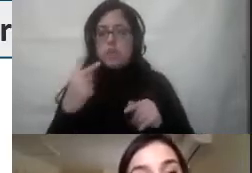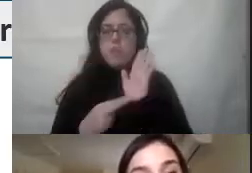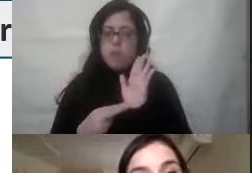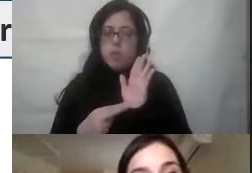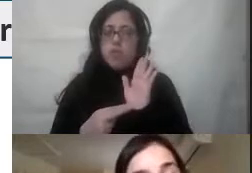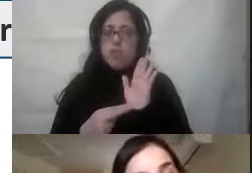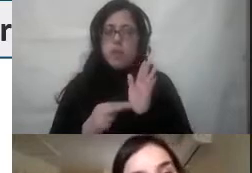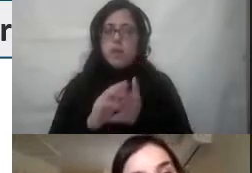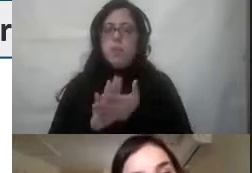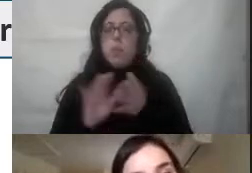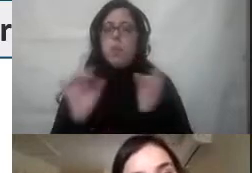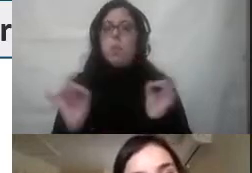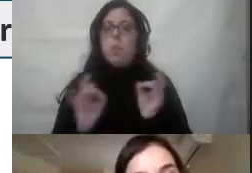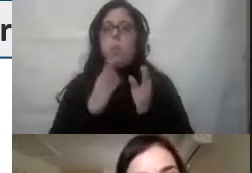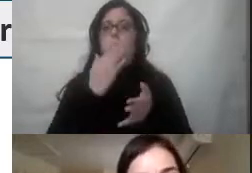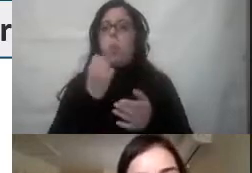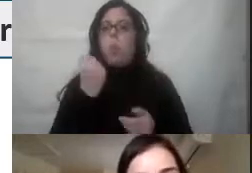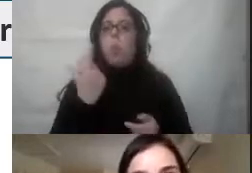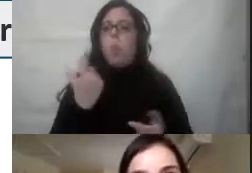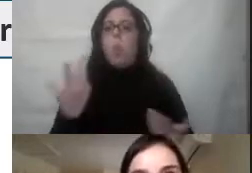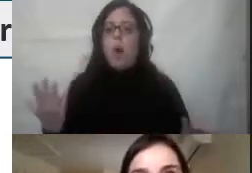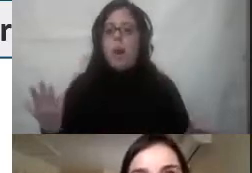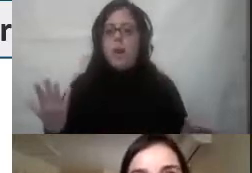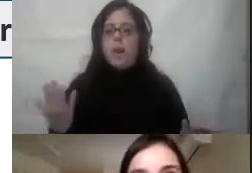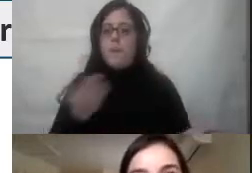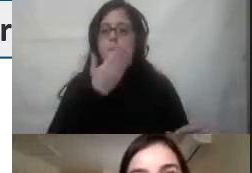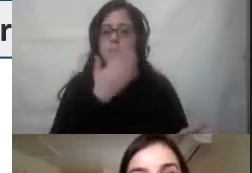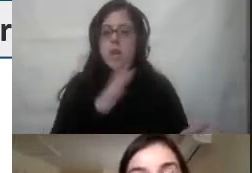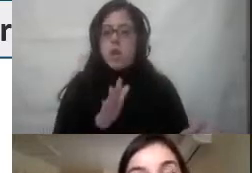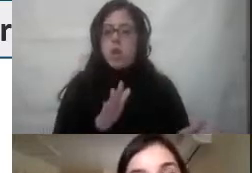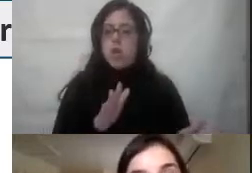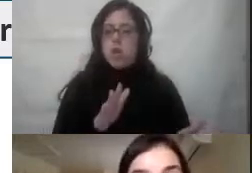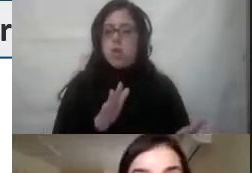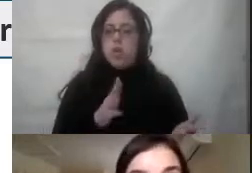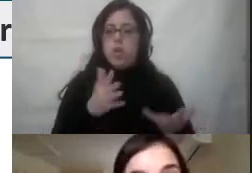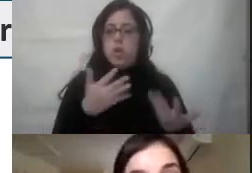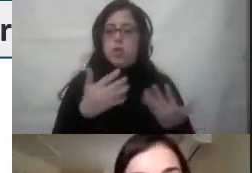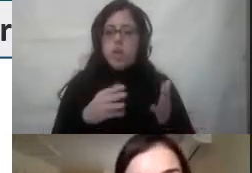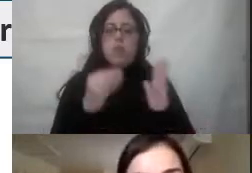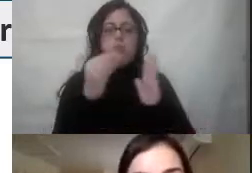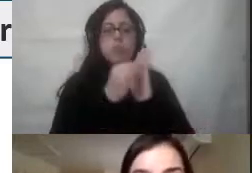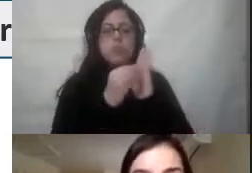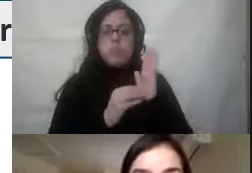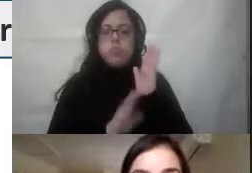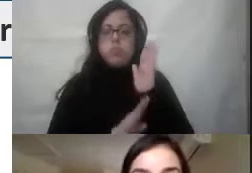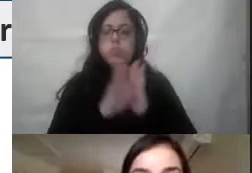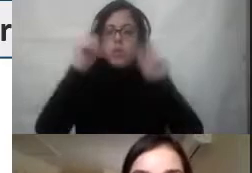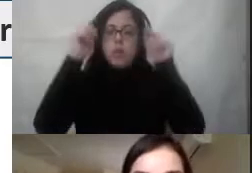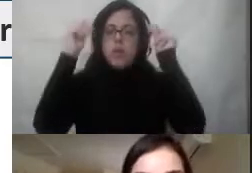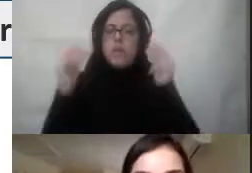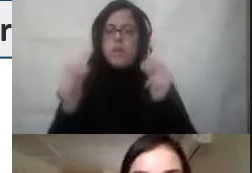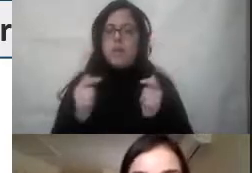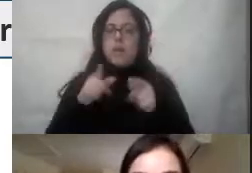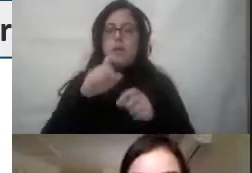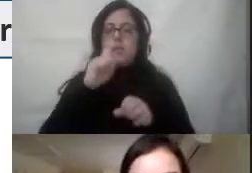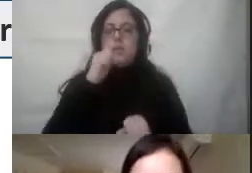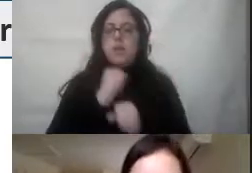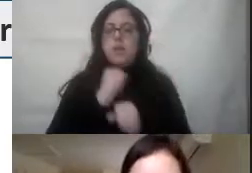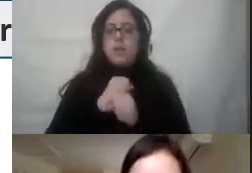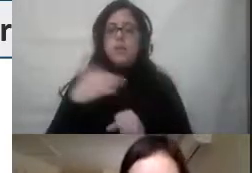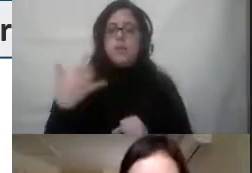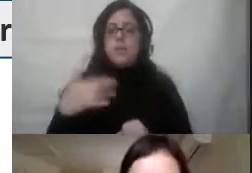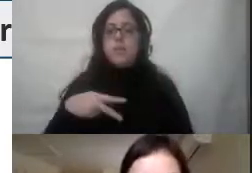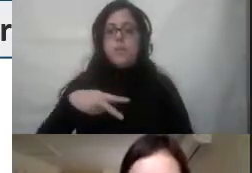cuáles podrían ser criterios de evaluación que estén guiados por el desarrollo de habilidades, que ese es un trabajo súper lindo que ha hecho la